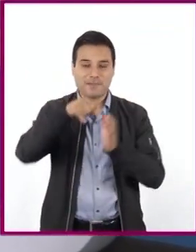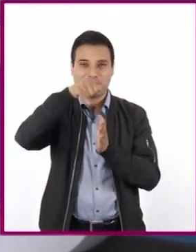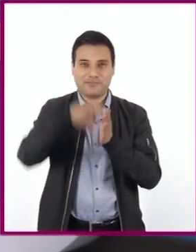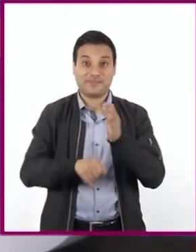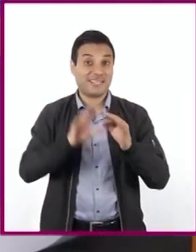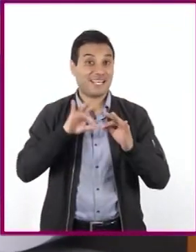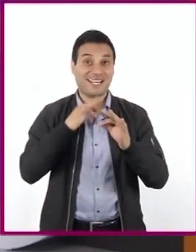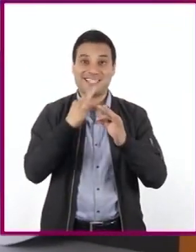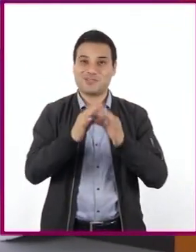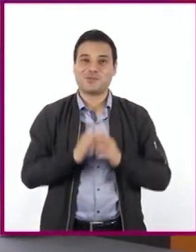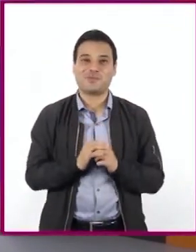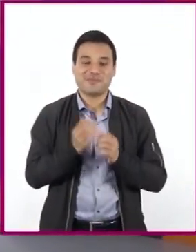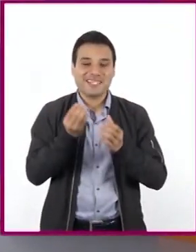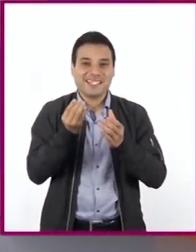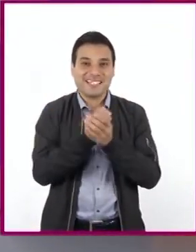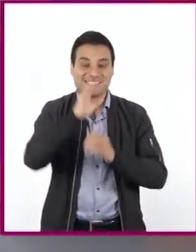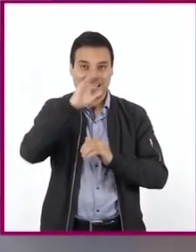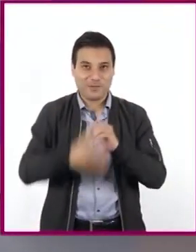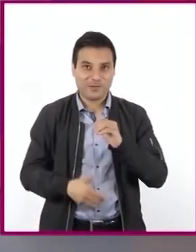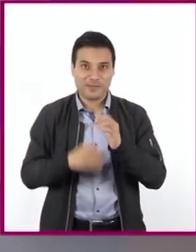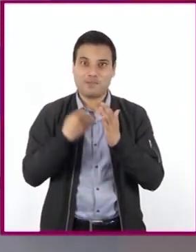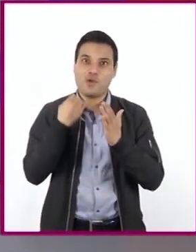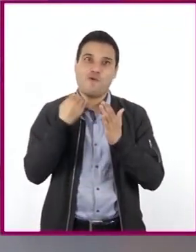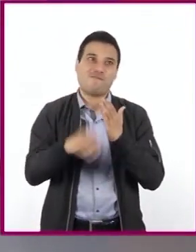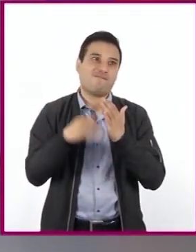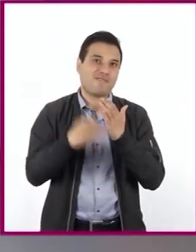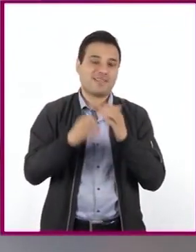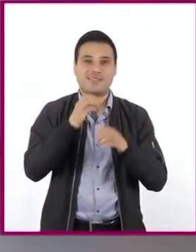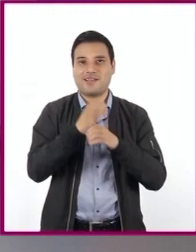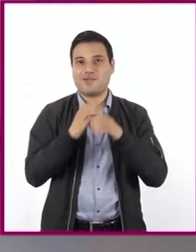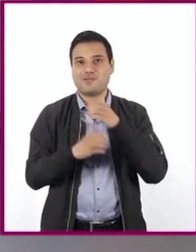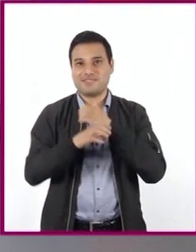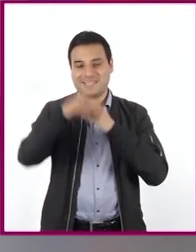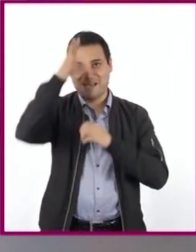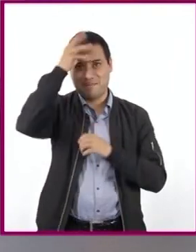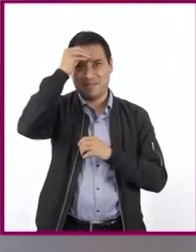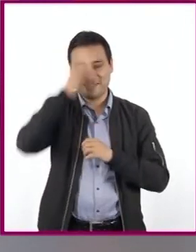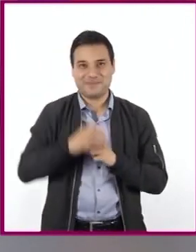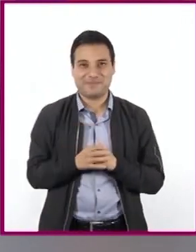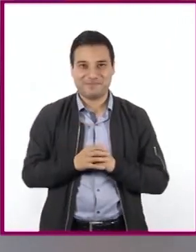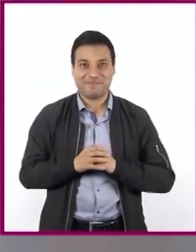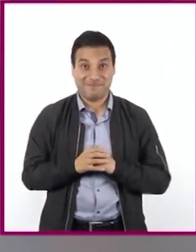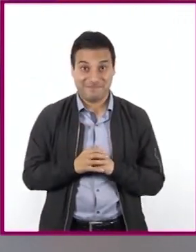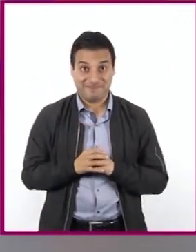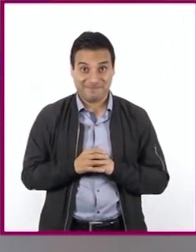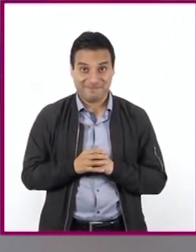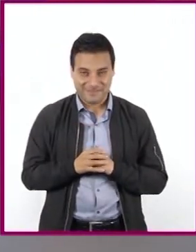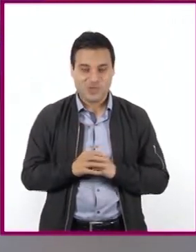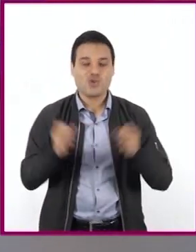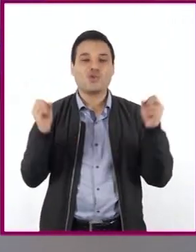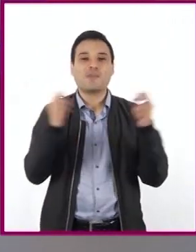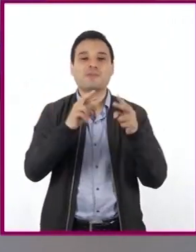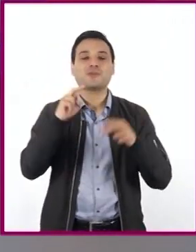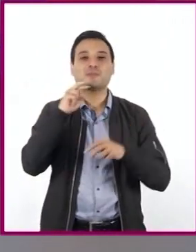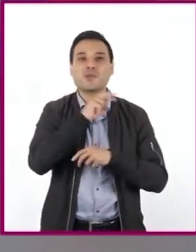¡Listo! Terminamos, pero aún nos queda mucho por explorar y descubrir. Así